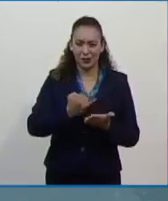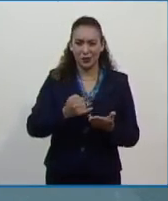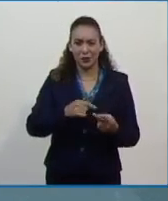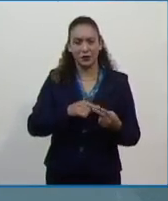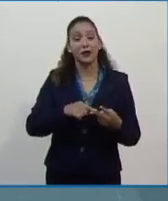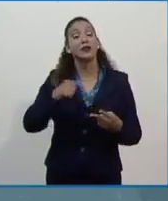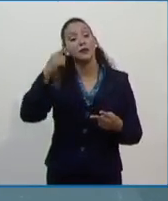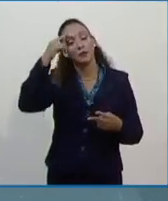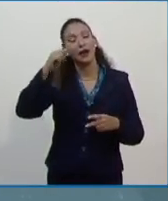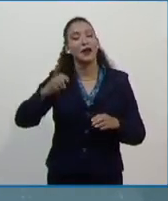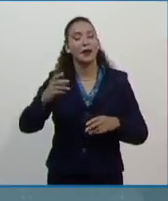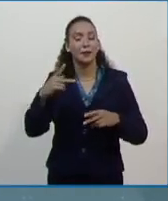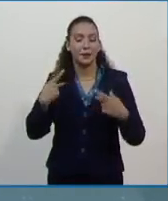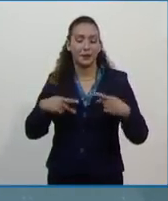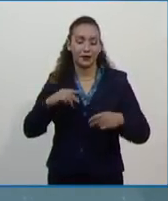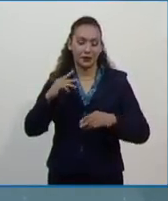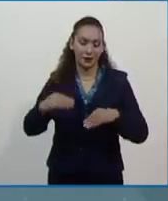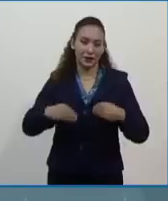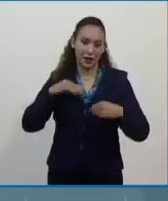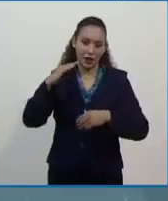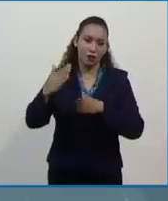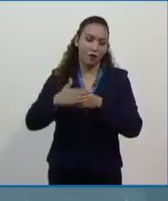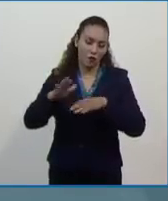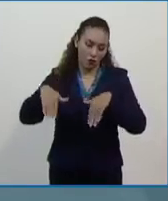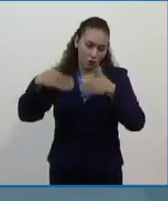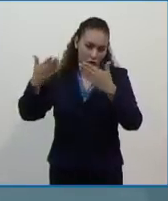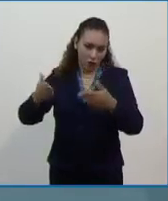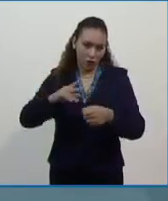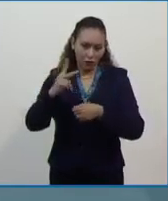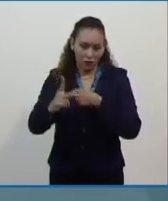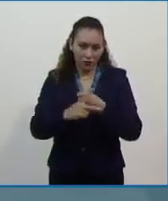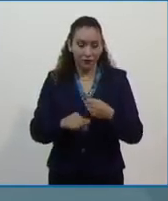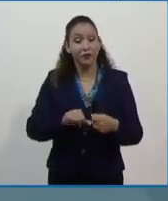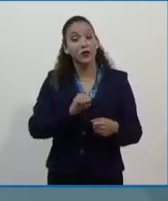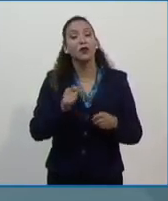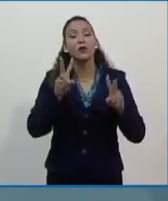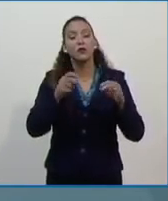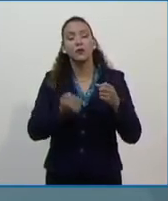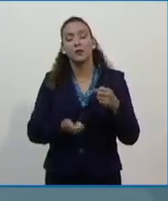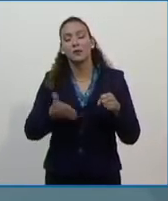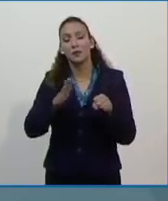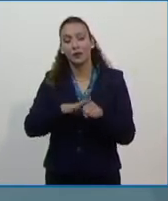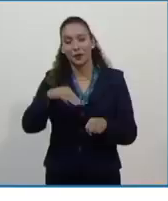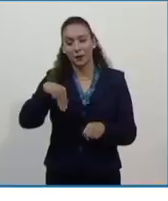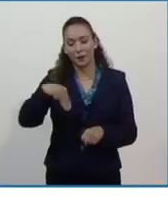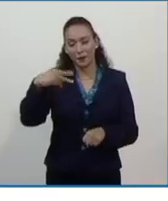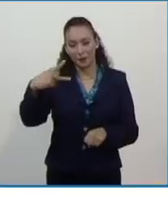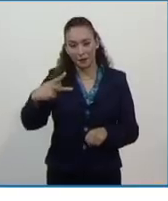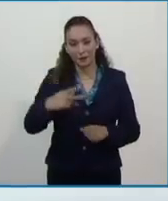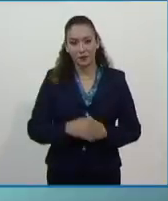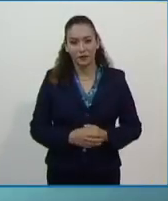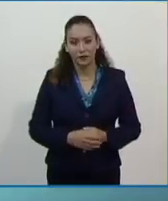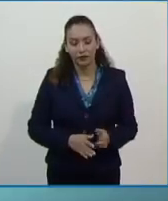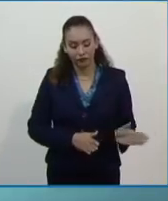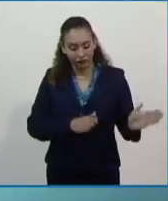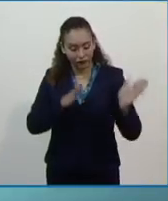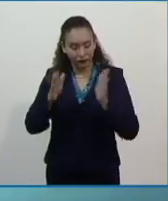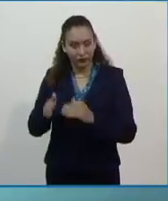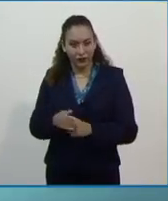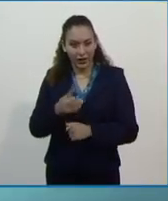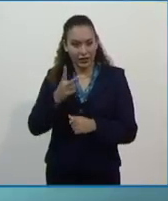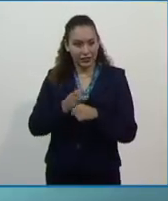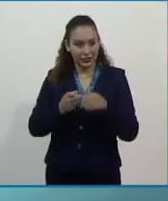rubro responsabilidad patrimonial del Estado por actividad administrativa irregular del Ministerio Público. De segunda sala se publicó